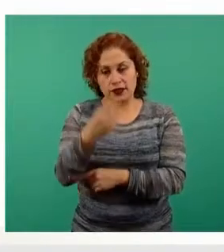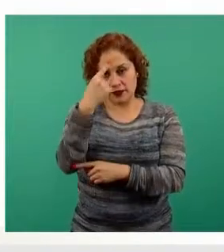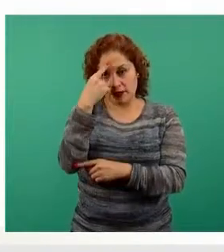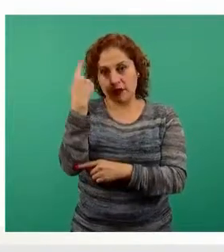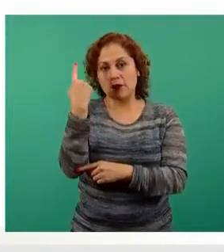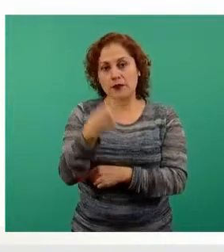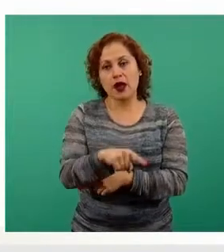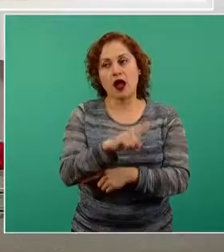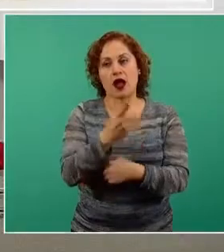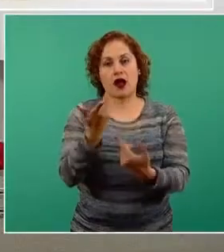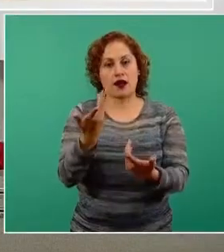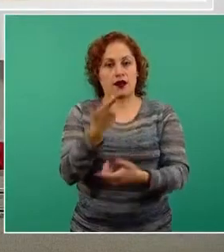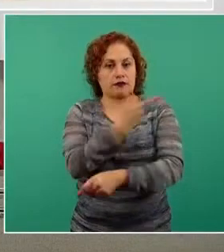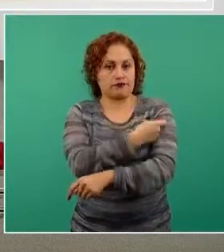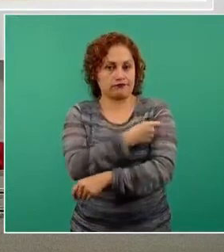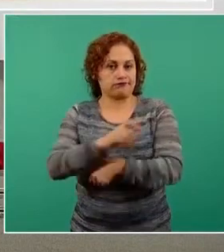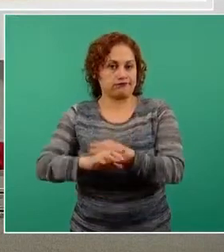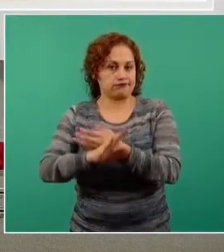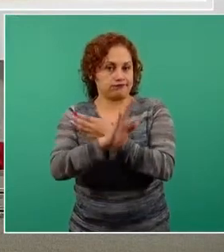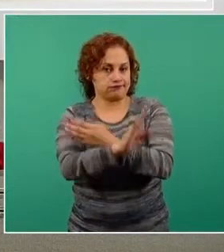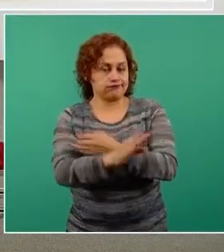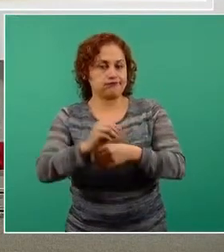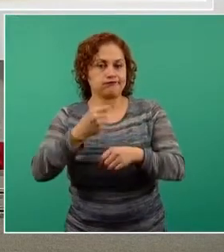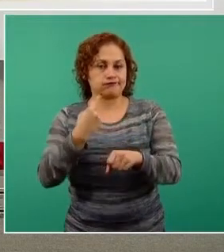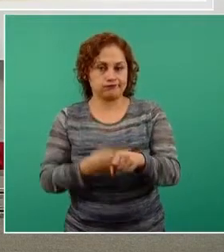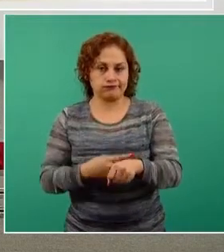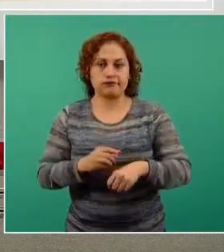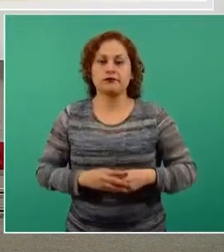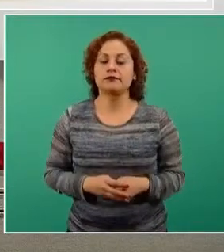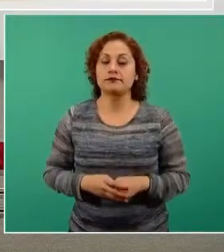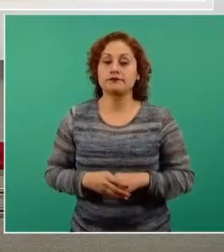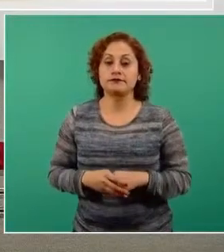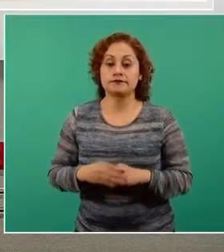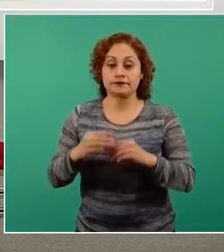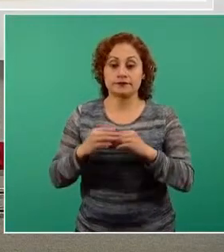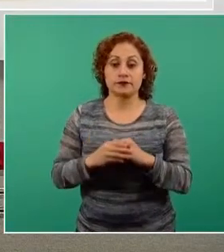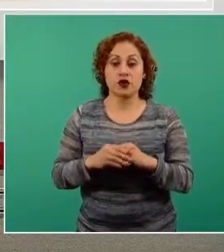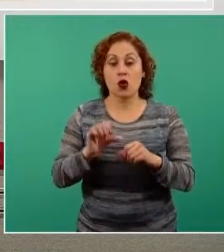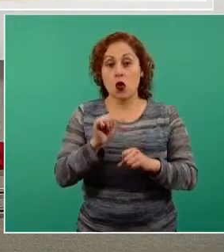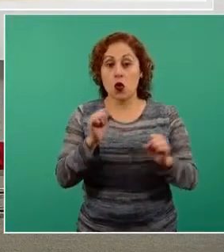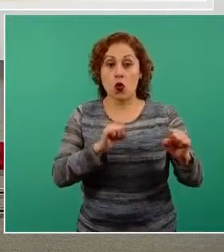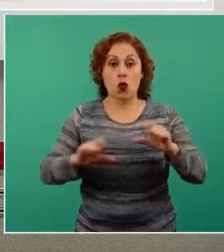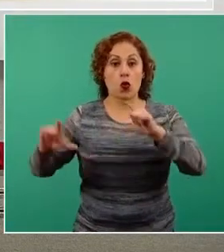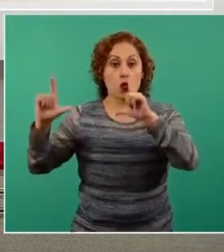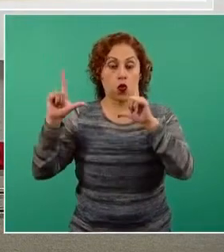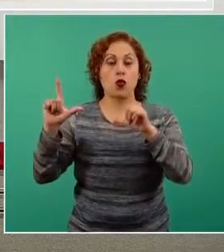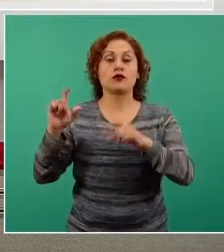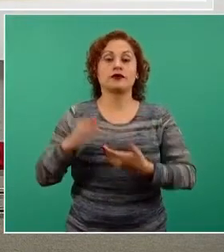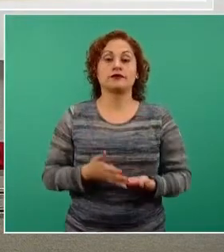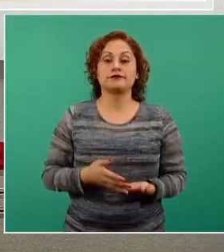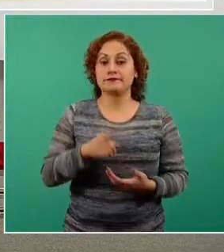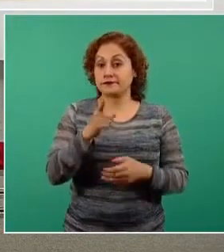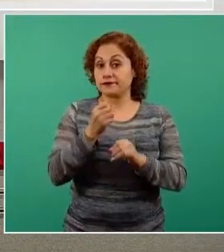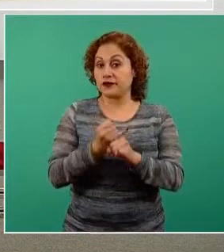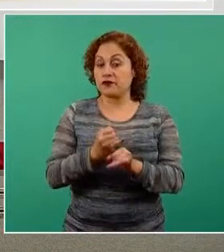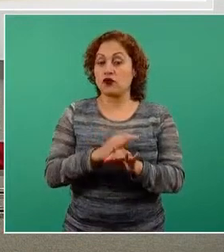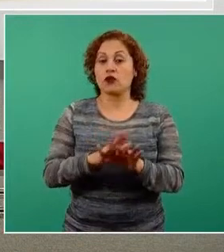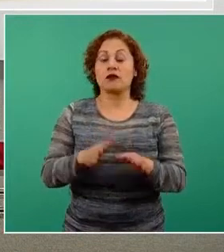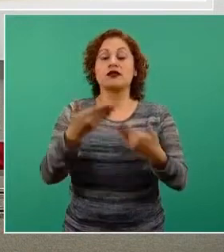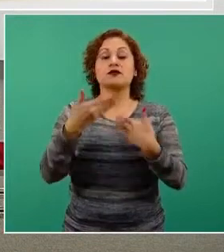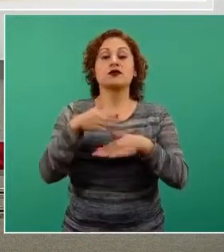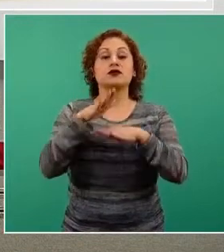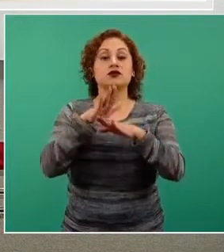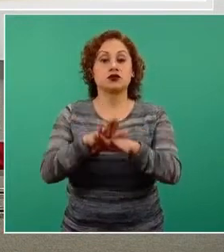vacunas. Si vemos la siguiente diapositiva, actualizamos también, como todos los días, cómo se mantiene la notificación, el seguimiento